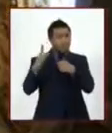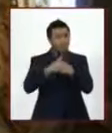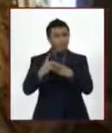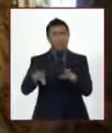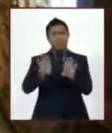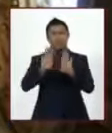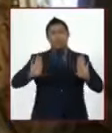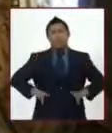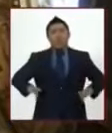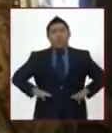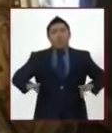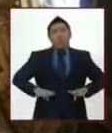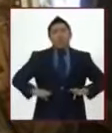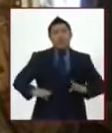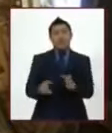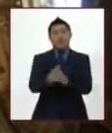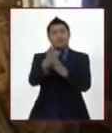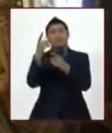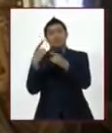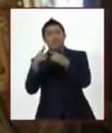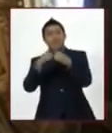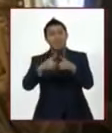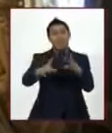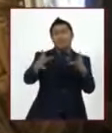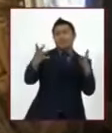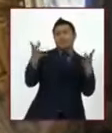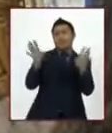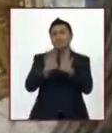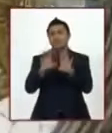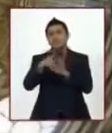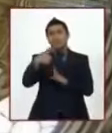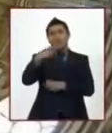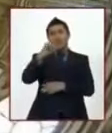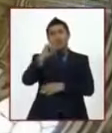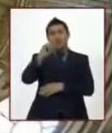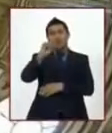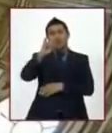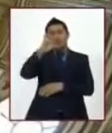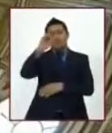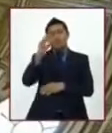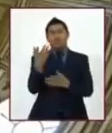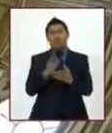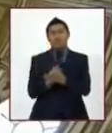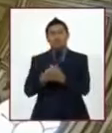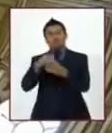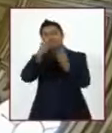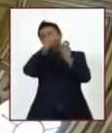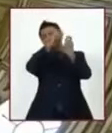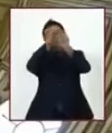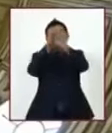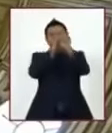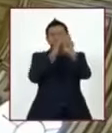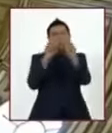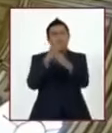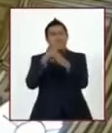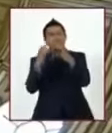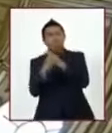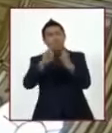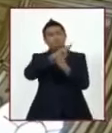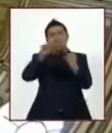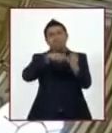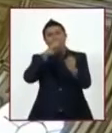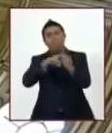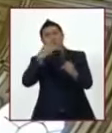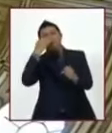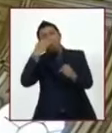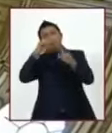renacentistas, góticos y musulmanes en las construcciones. En la decoración plasmó elementos de la naturaleza, como